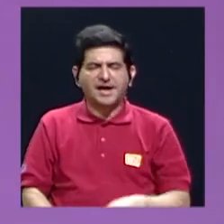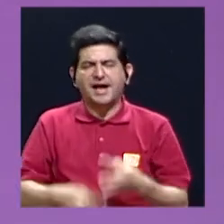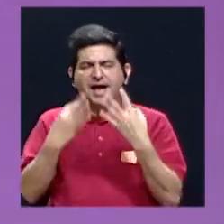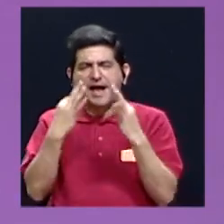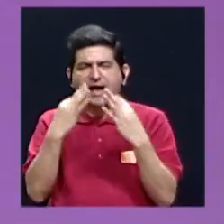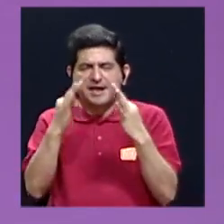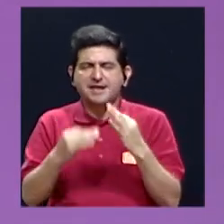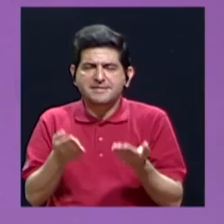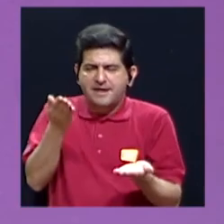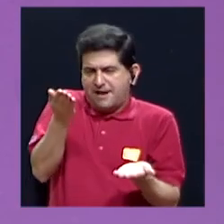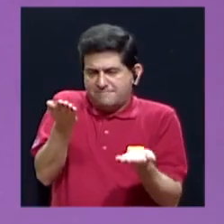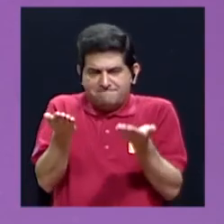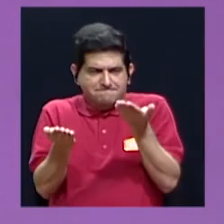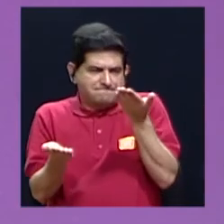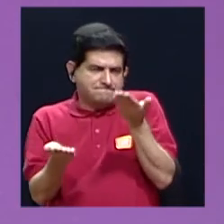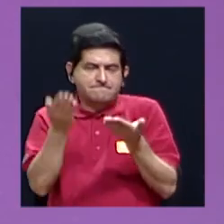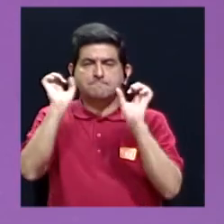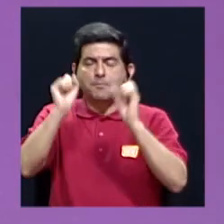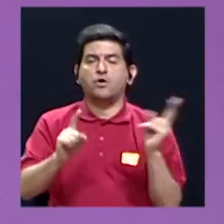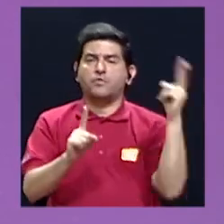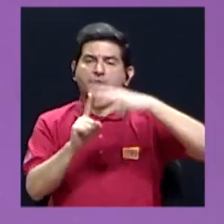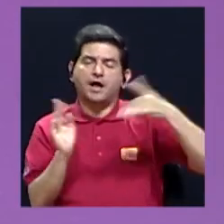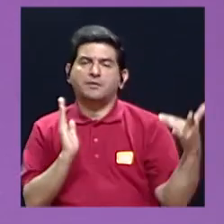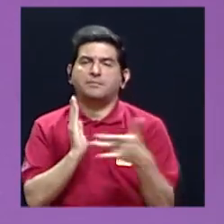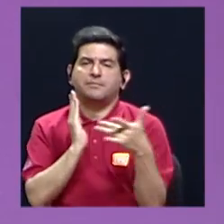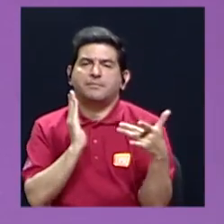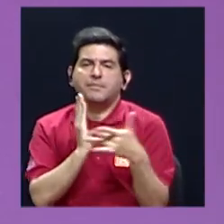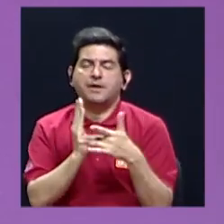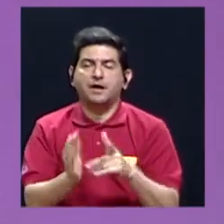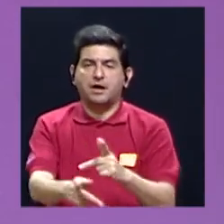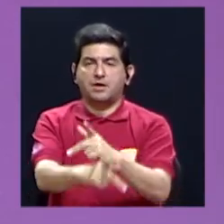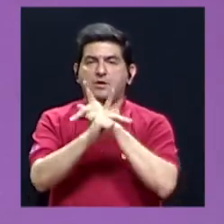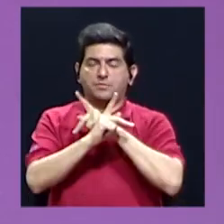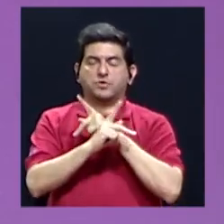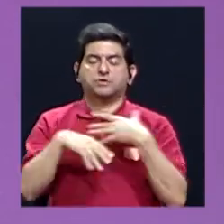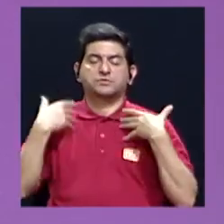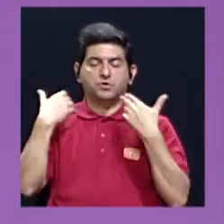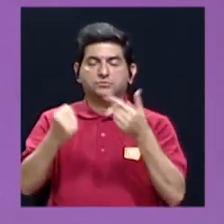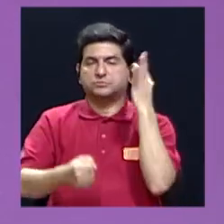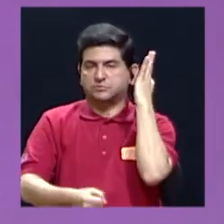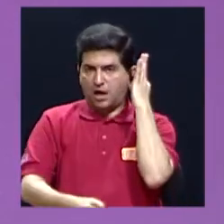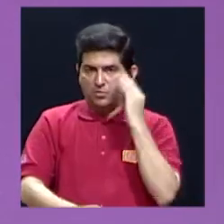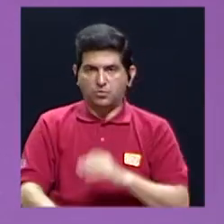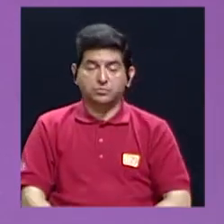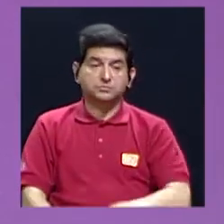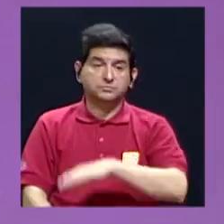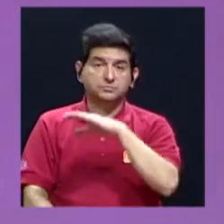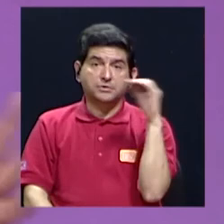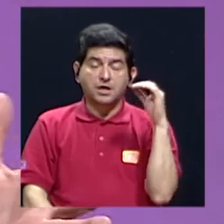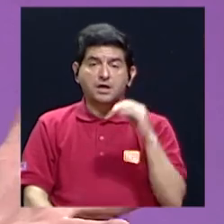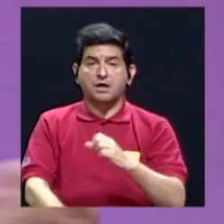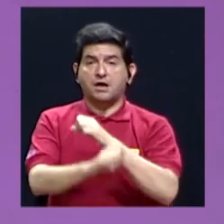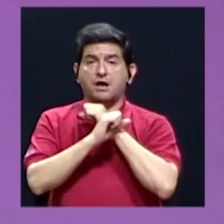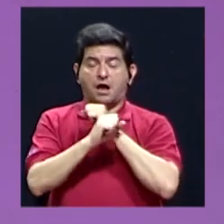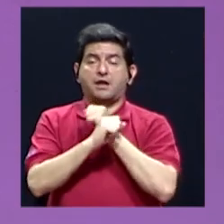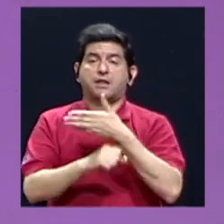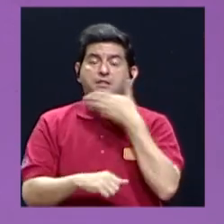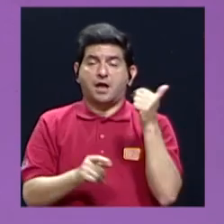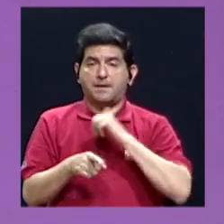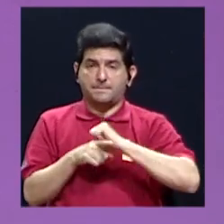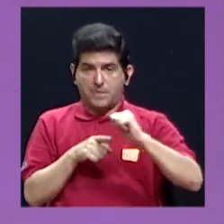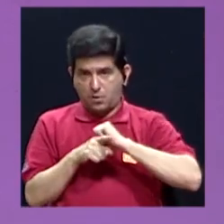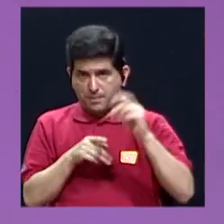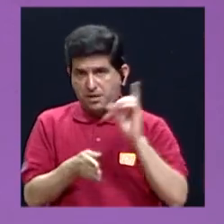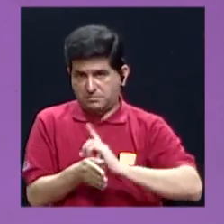un punto de equilibrio que permita la realización de la técnica con resguardo de la salud de la mujer y con garantía de las mejores